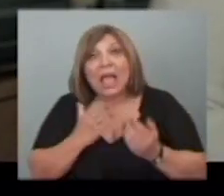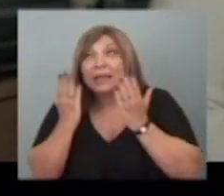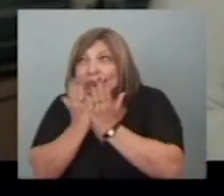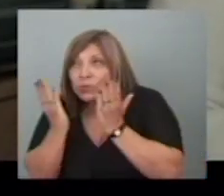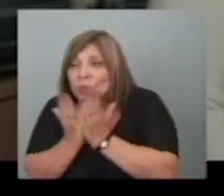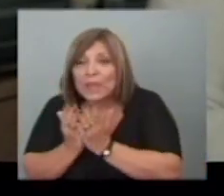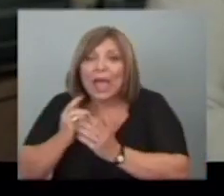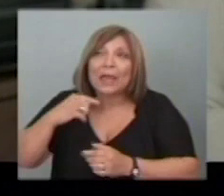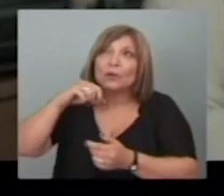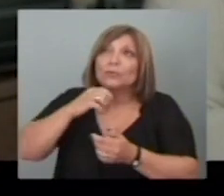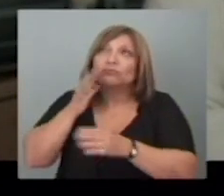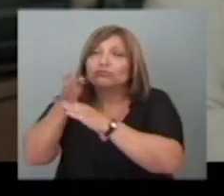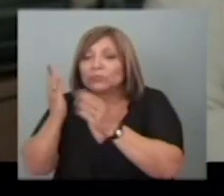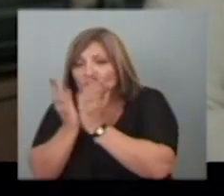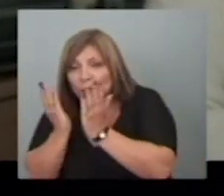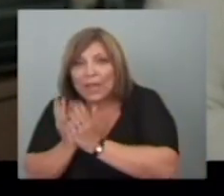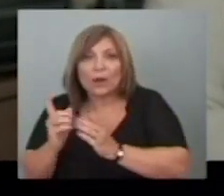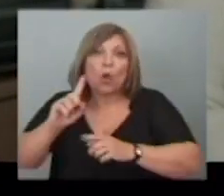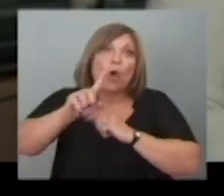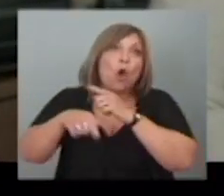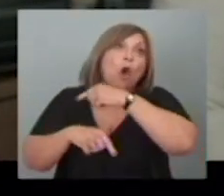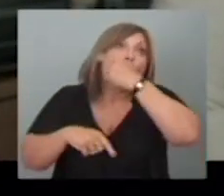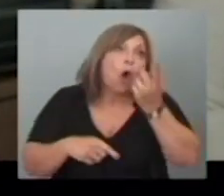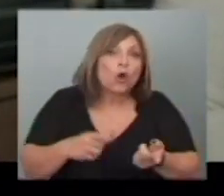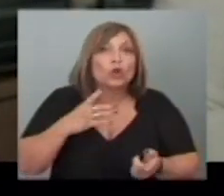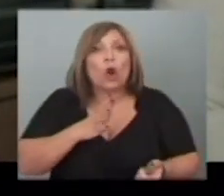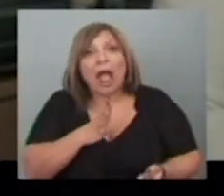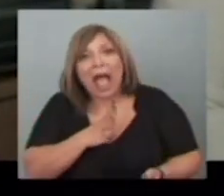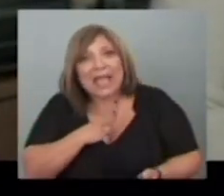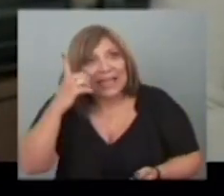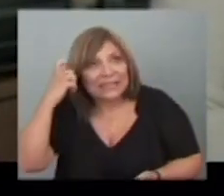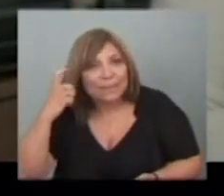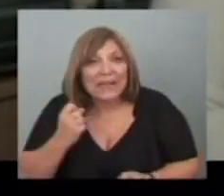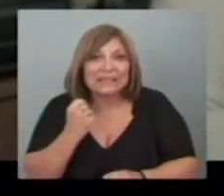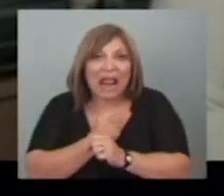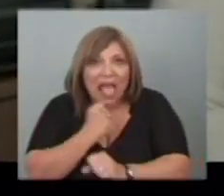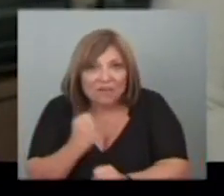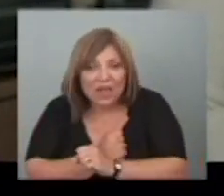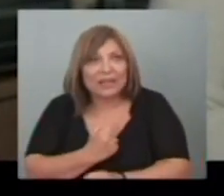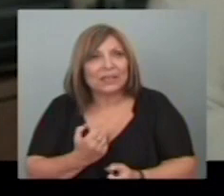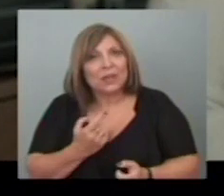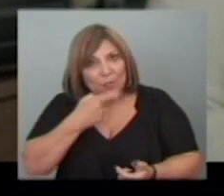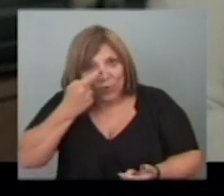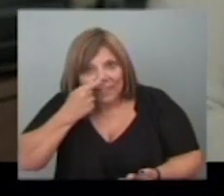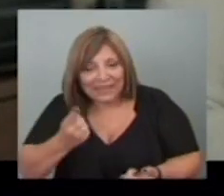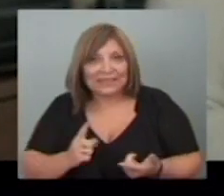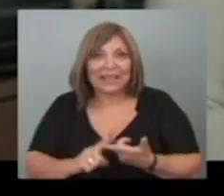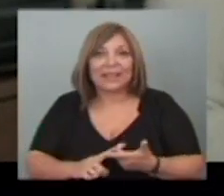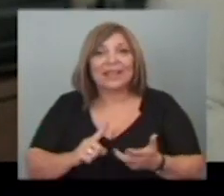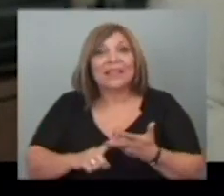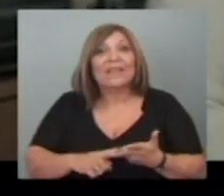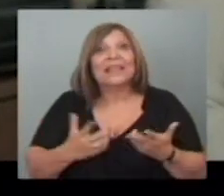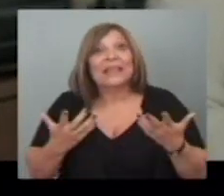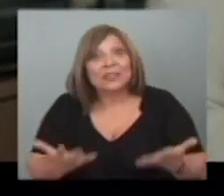estudiaron en el exterior, otros tienen experiencias laborales interesantes y